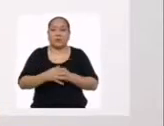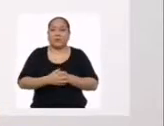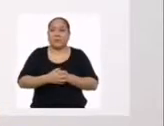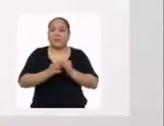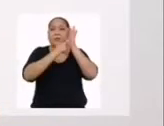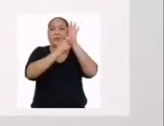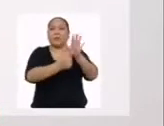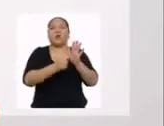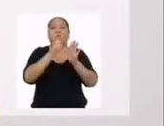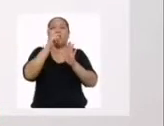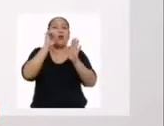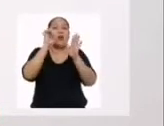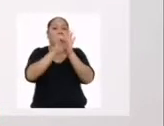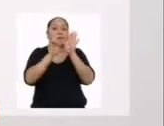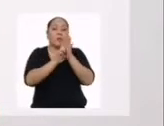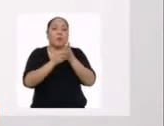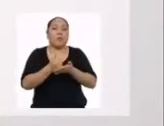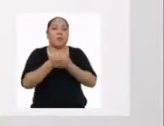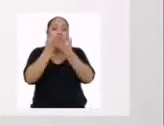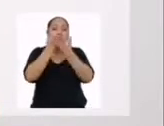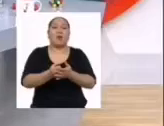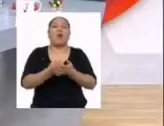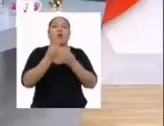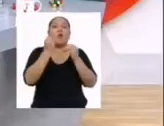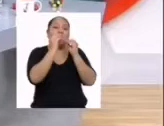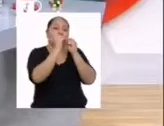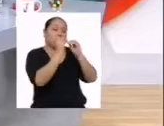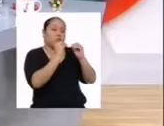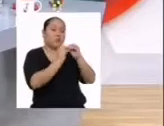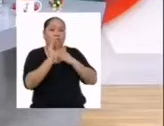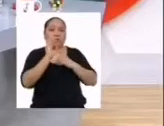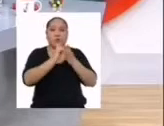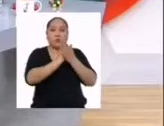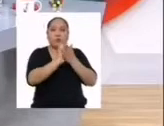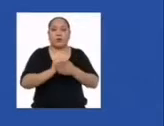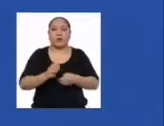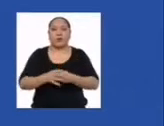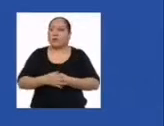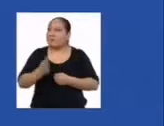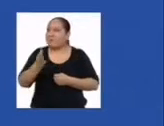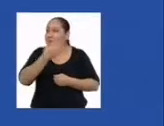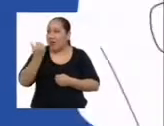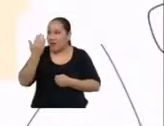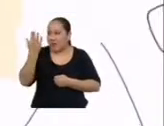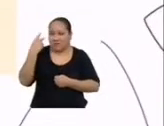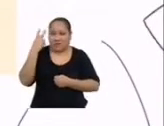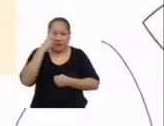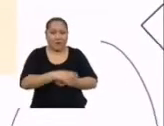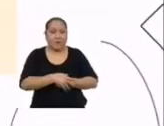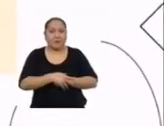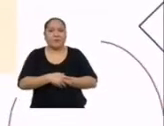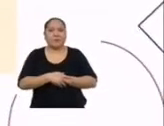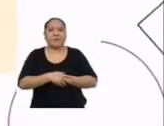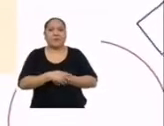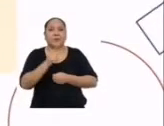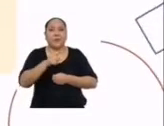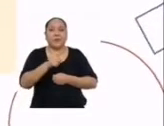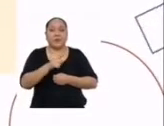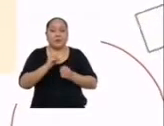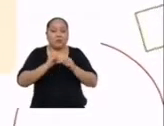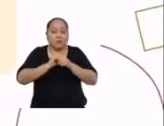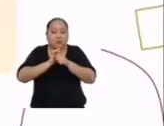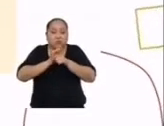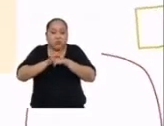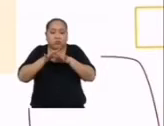te puede ayudar a entender cómo redactar tu texto expositivo. Mejor, vamos a verlo. Ante la expansión de la pandemia